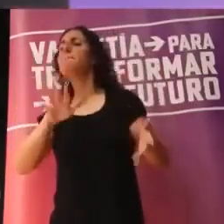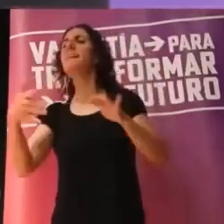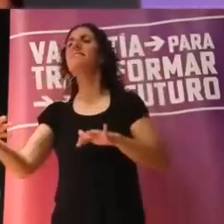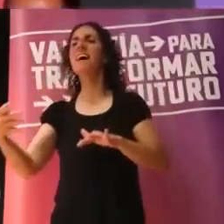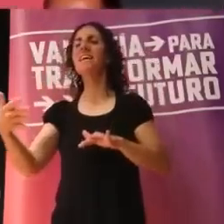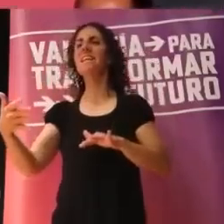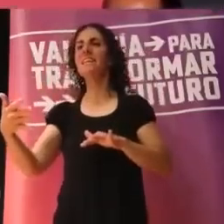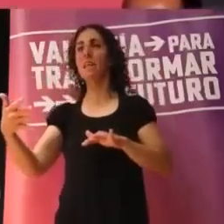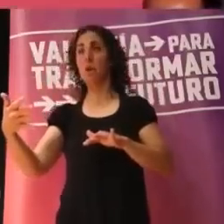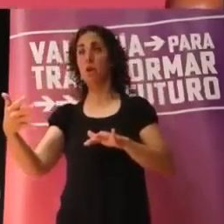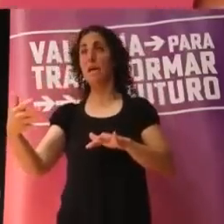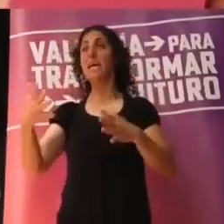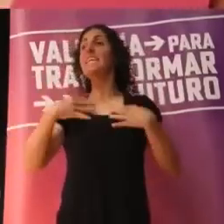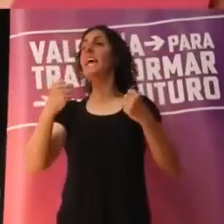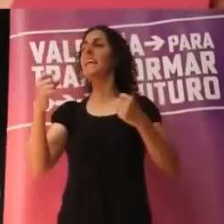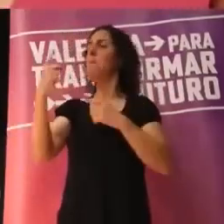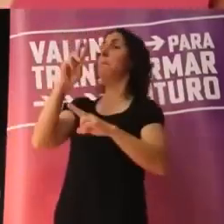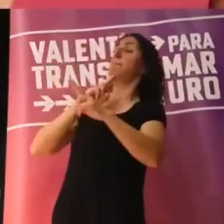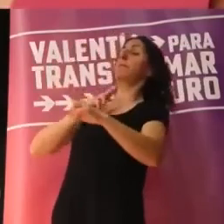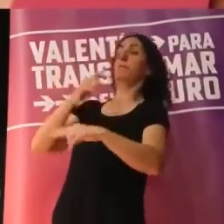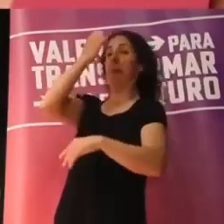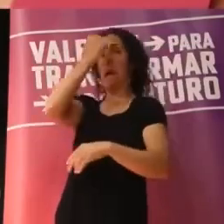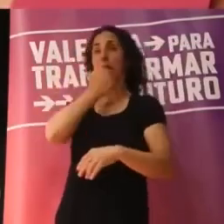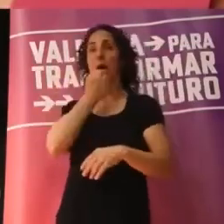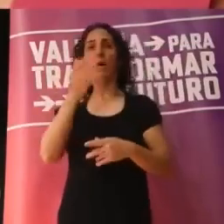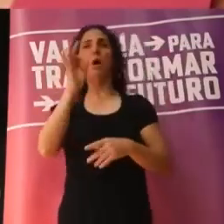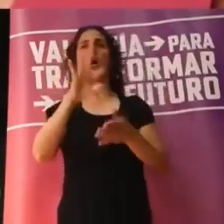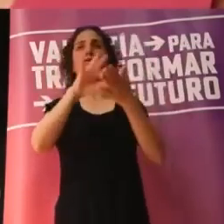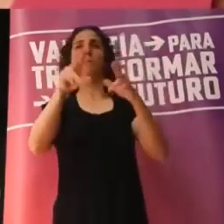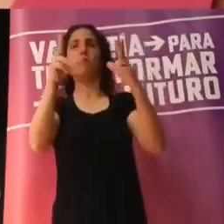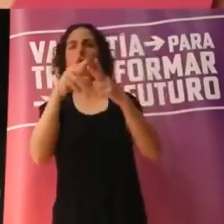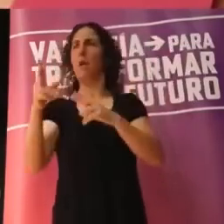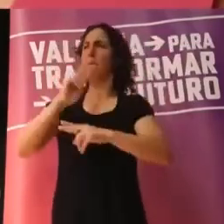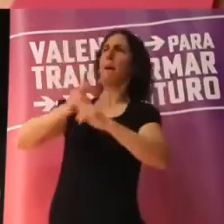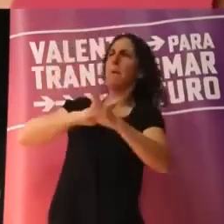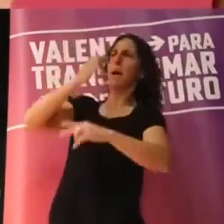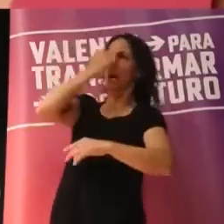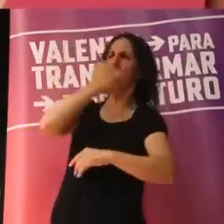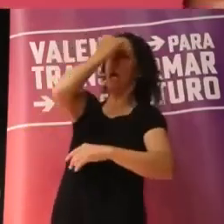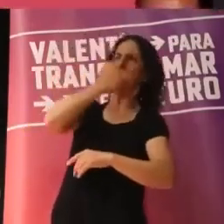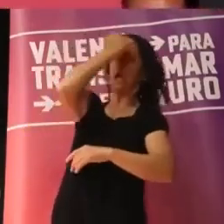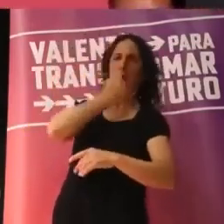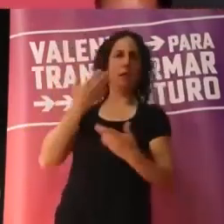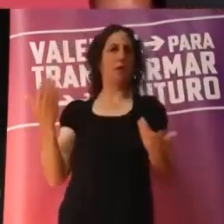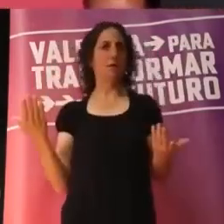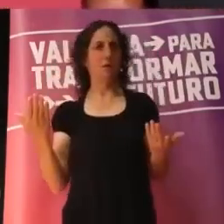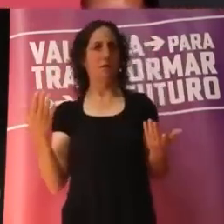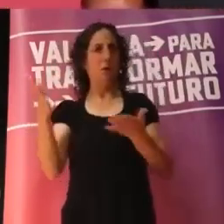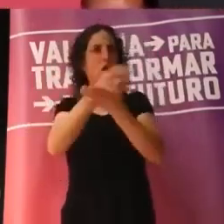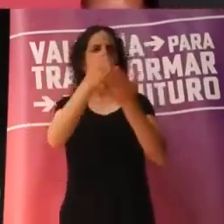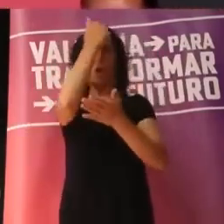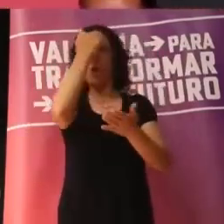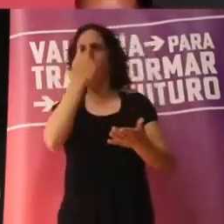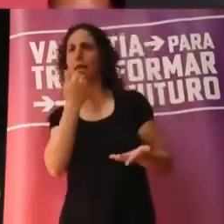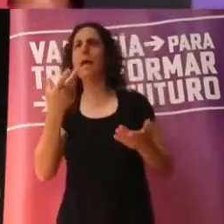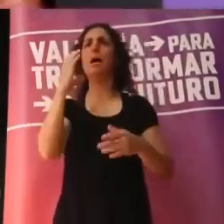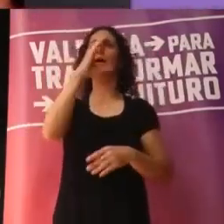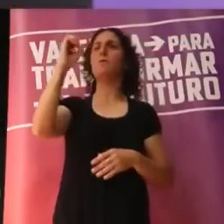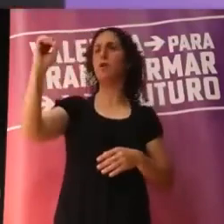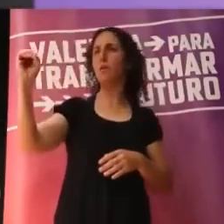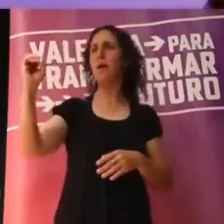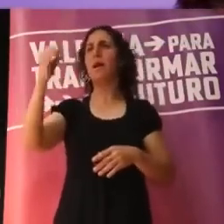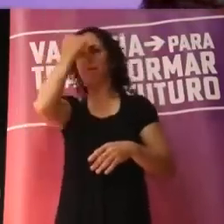Tú dices, política de servicios sociales, la corrupción, ETA, ETA, ETA. Todos son ETA. Todos sois ETA, Comisiones Obreras es